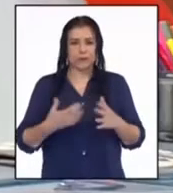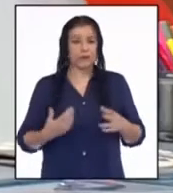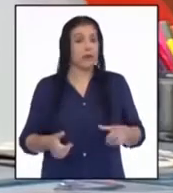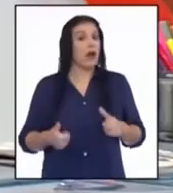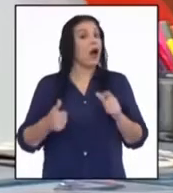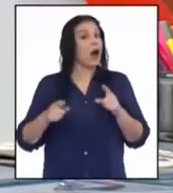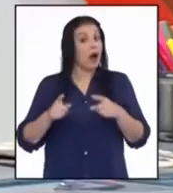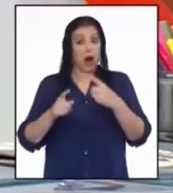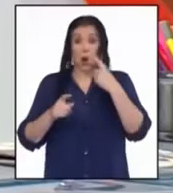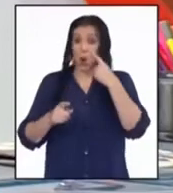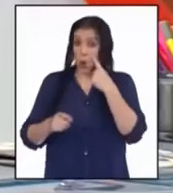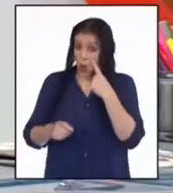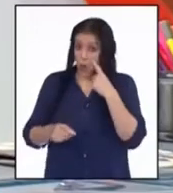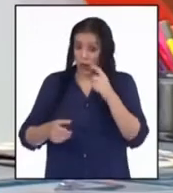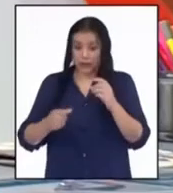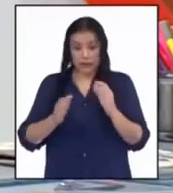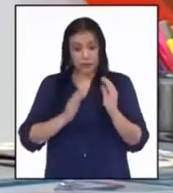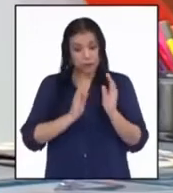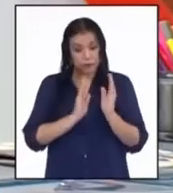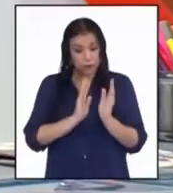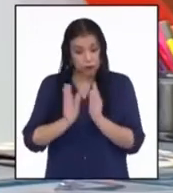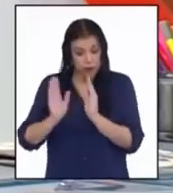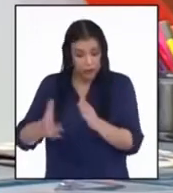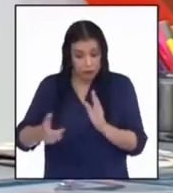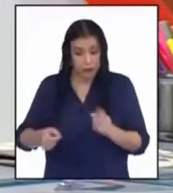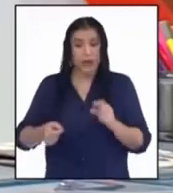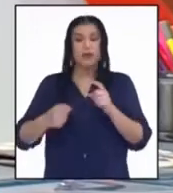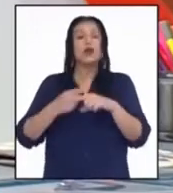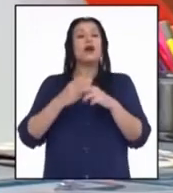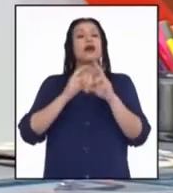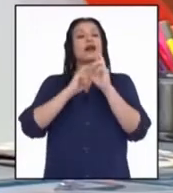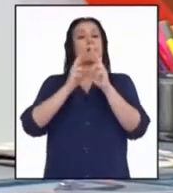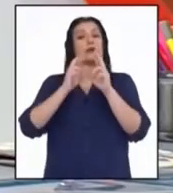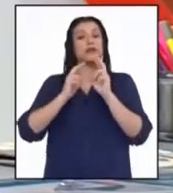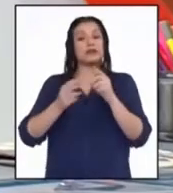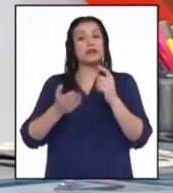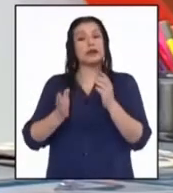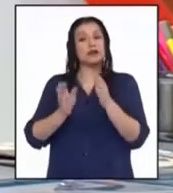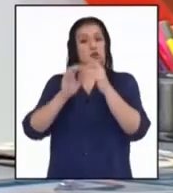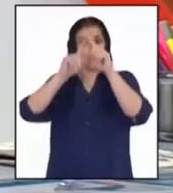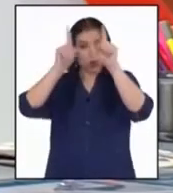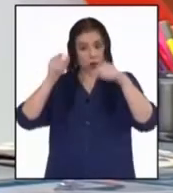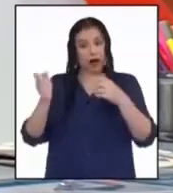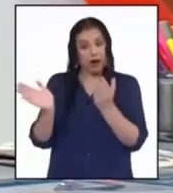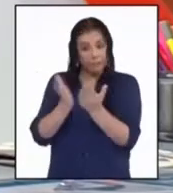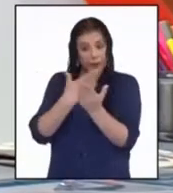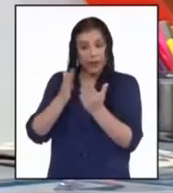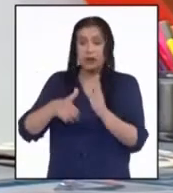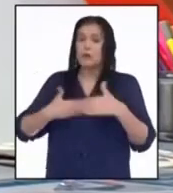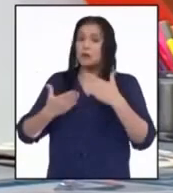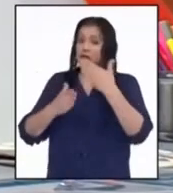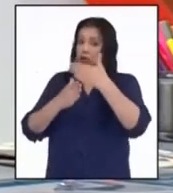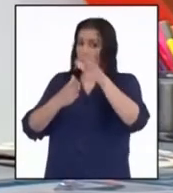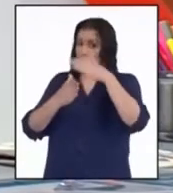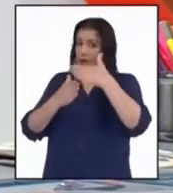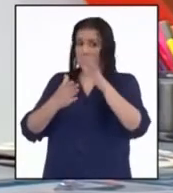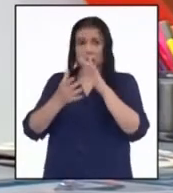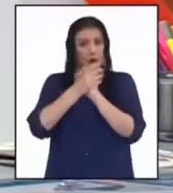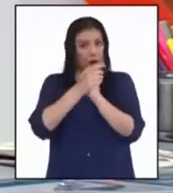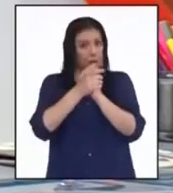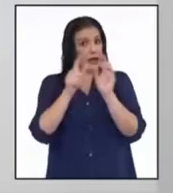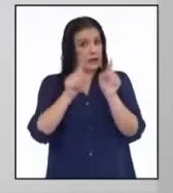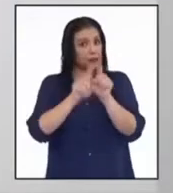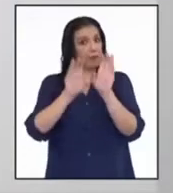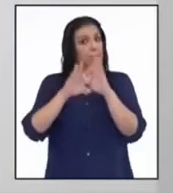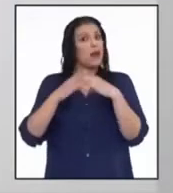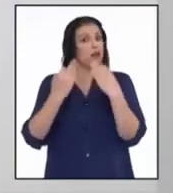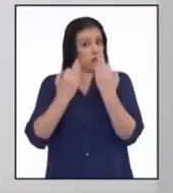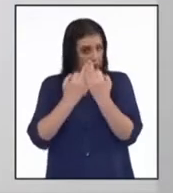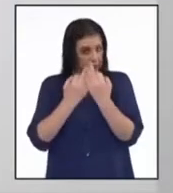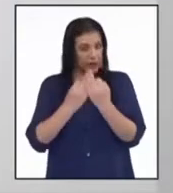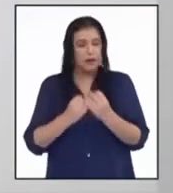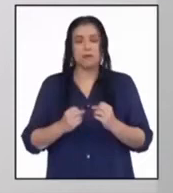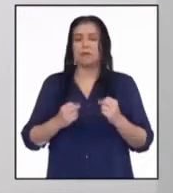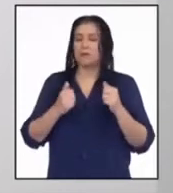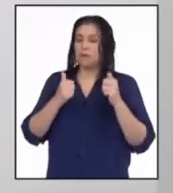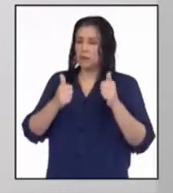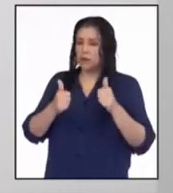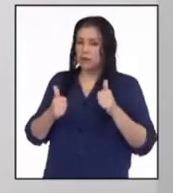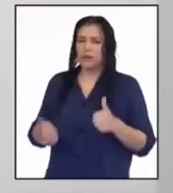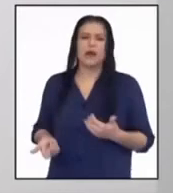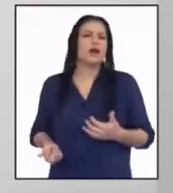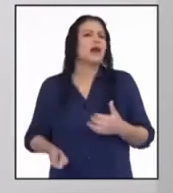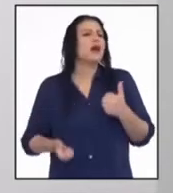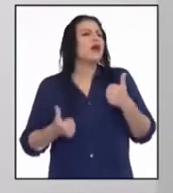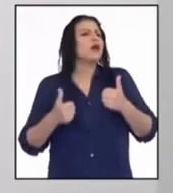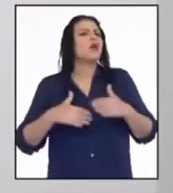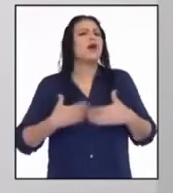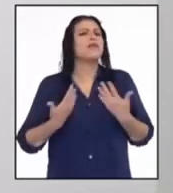Ojo que este procedimiento y la solución deben aparecer en sus cartillas que pueden ser compartidas con compañeras, compañeros y familiares. Muy bien. ¿Y